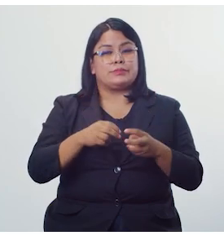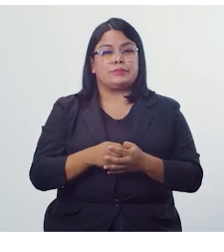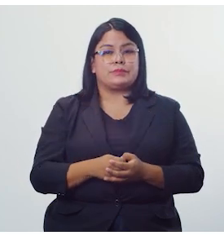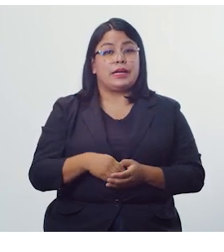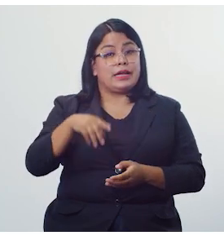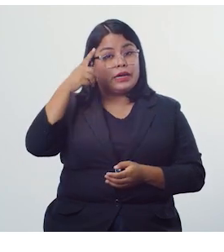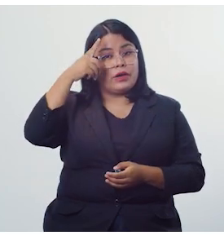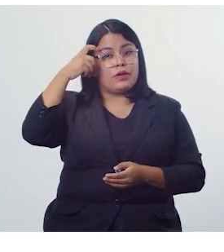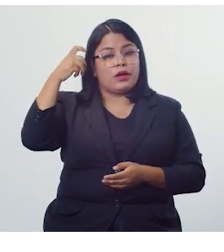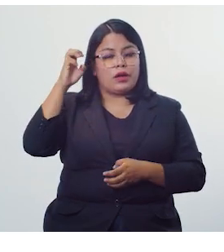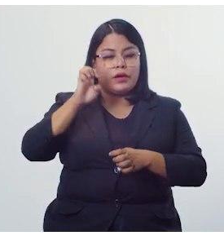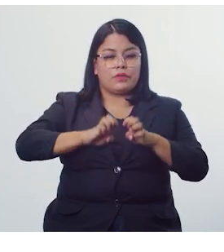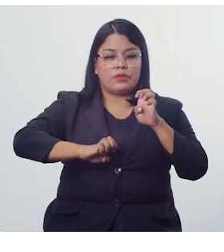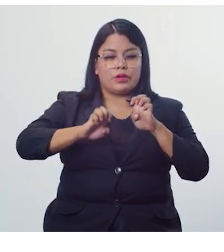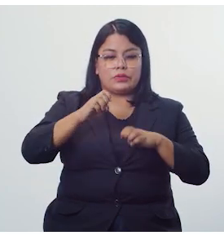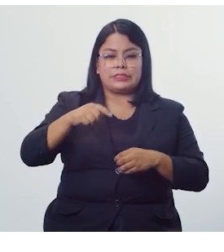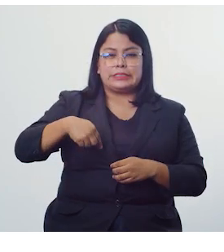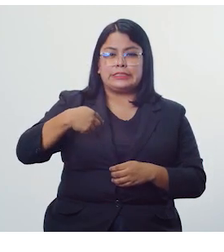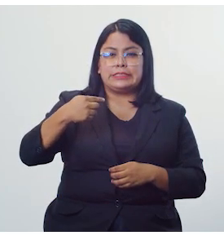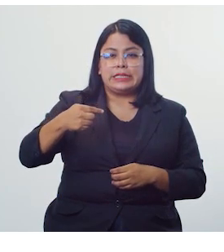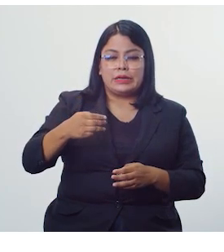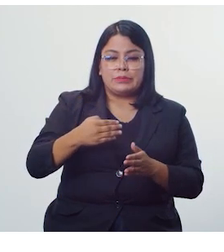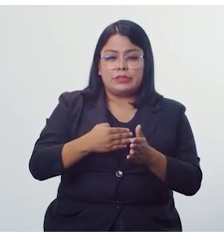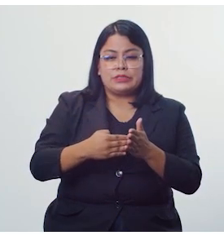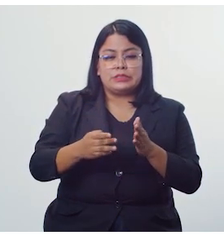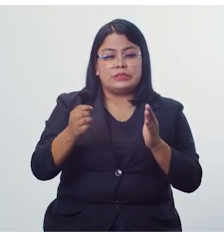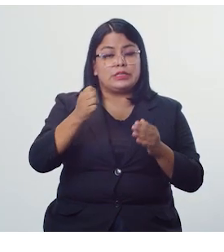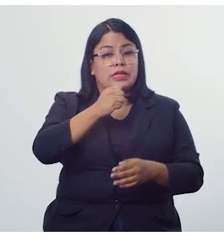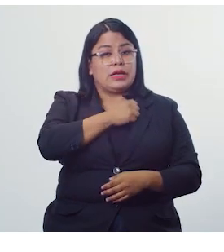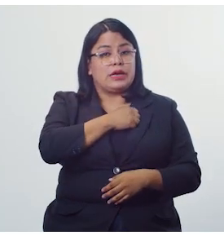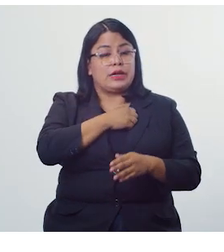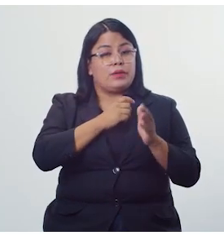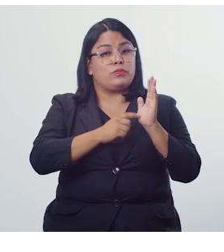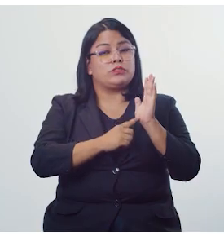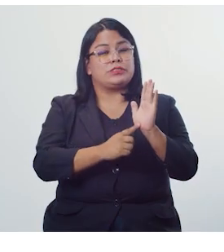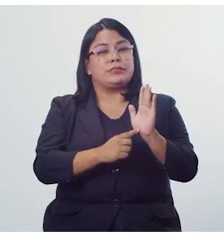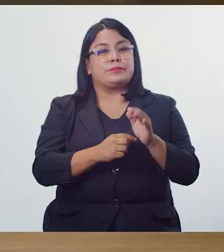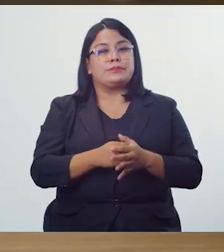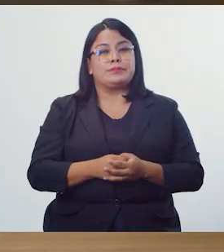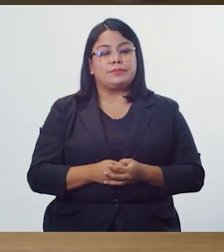Además, recordemos que la evaluación siempre es centrada en evidencias.